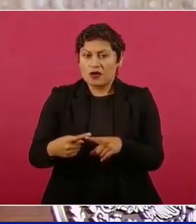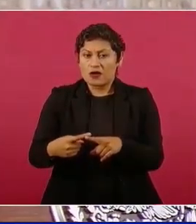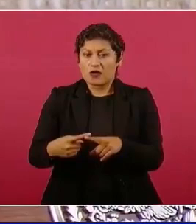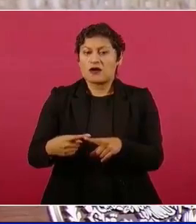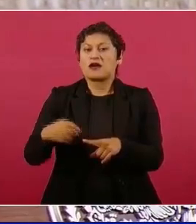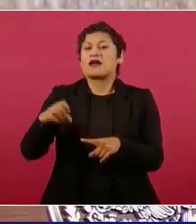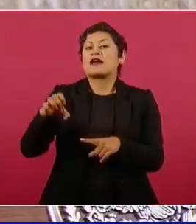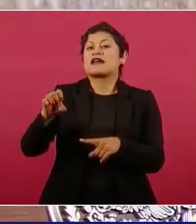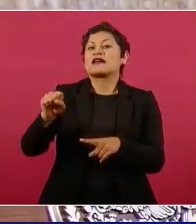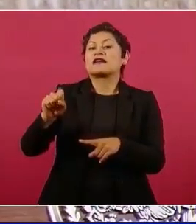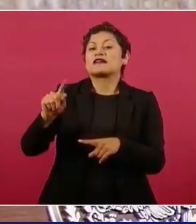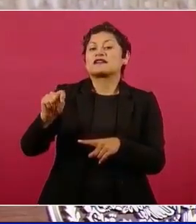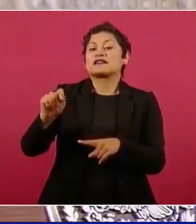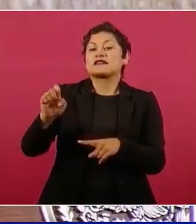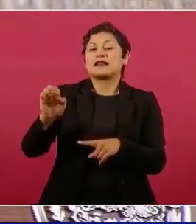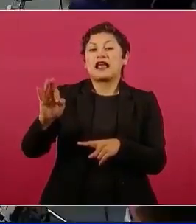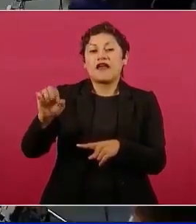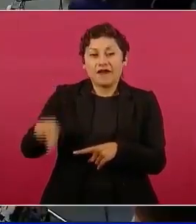Stefan,